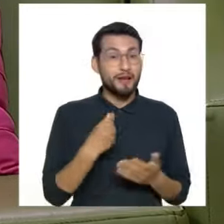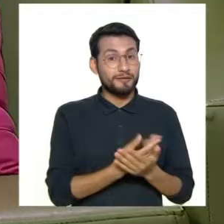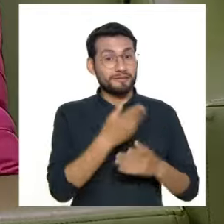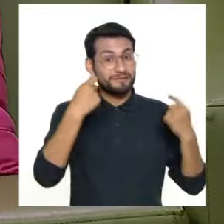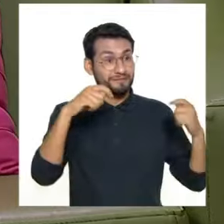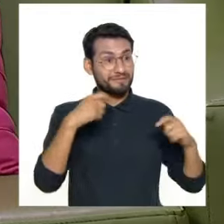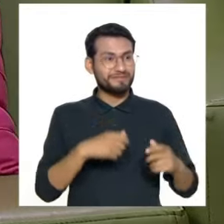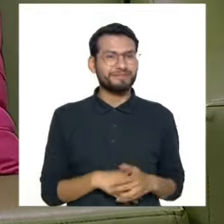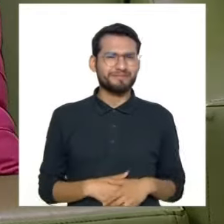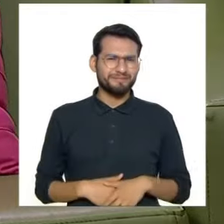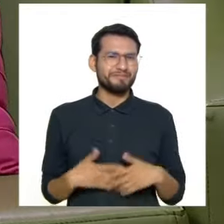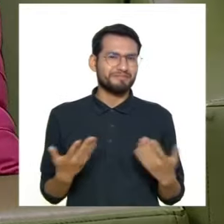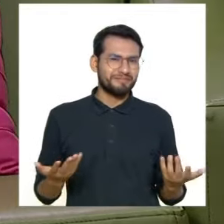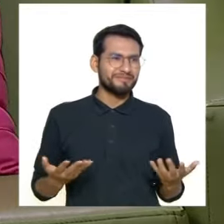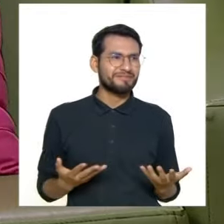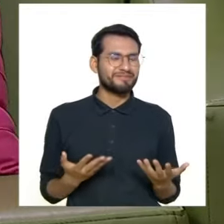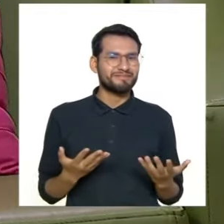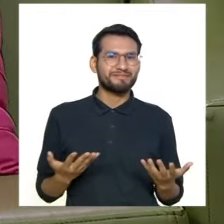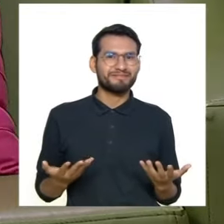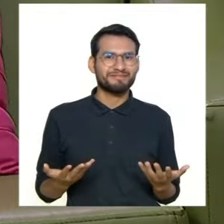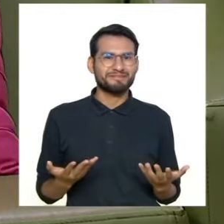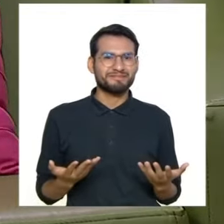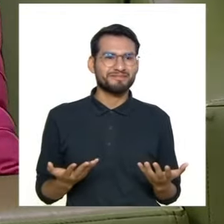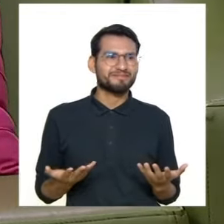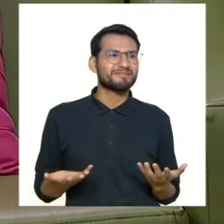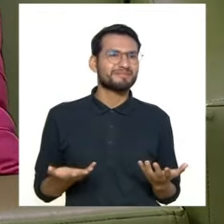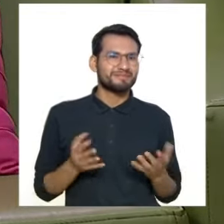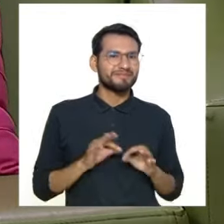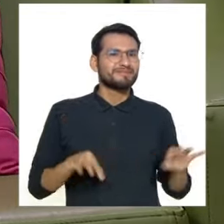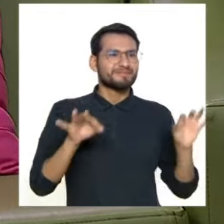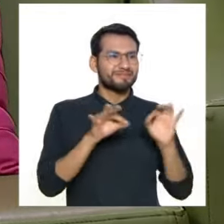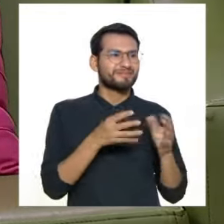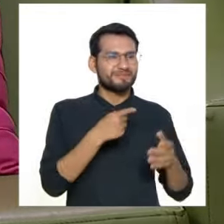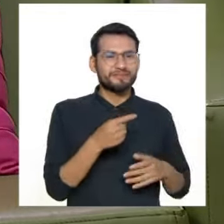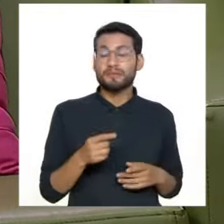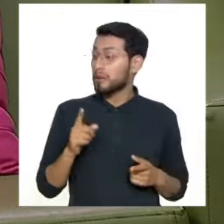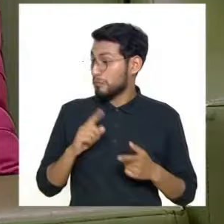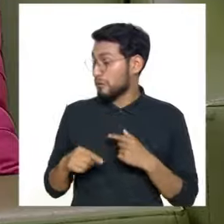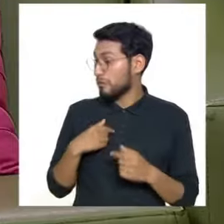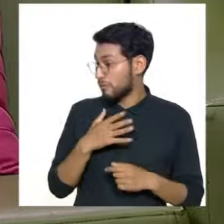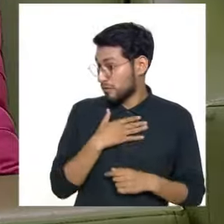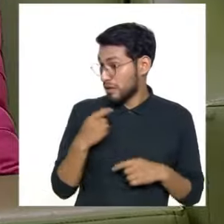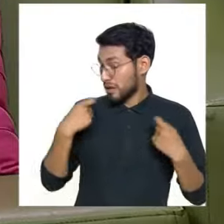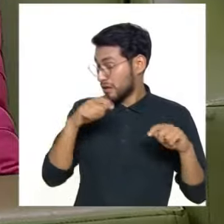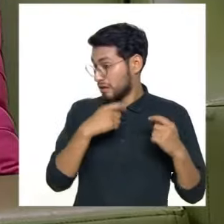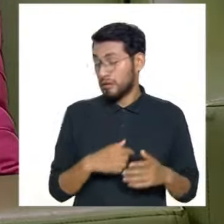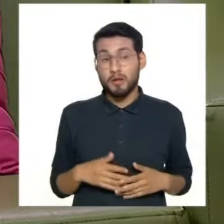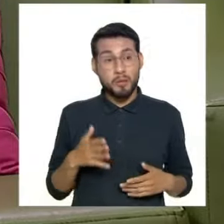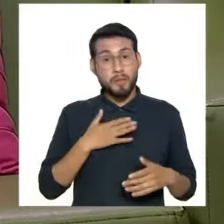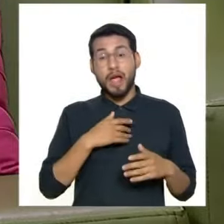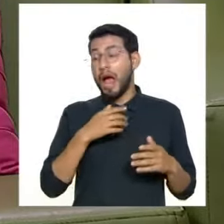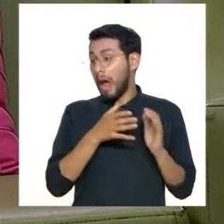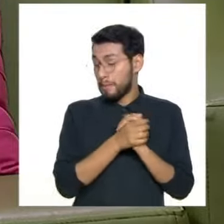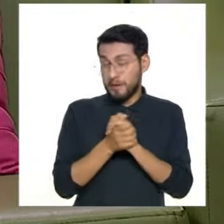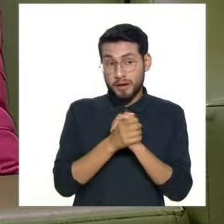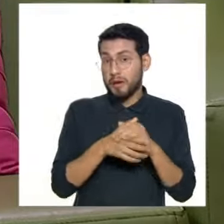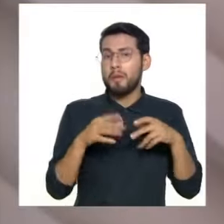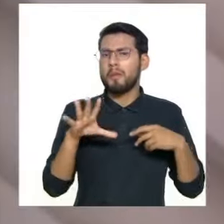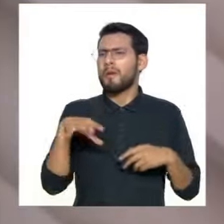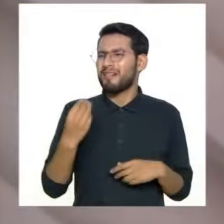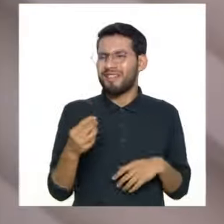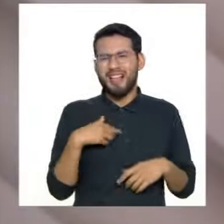tienda era parte de de un punto importante en la semana Oye pero a mí me gusta salir a las tiendas vamos con mis amigas porque somos